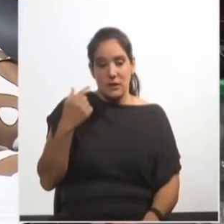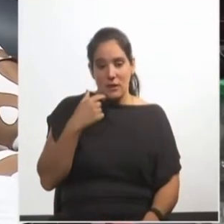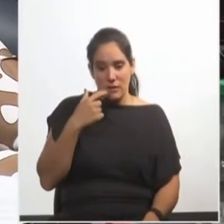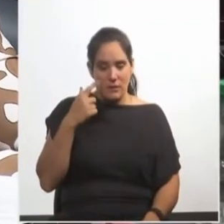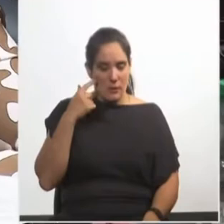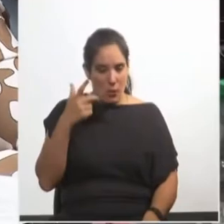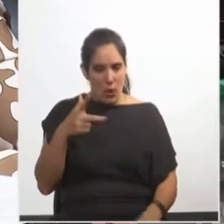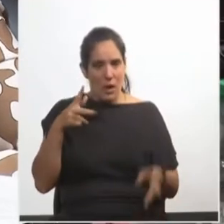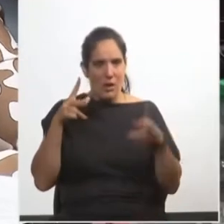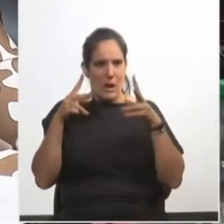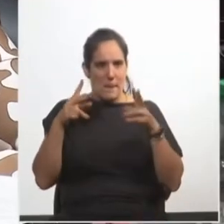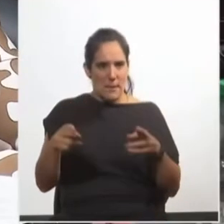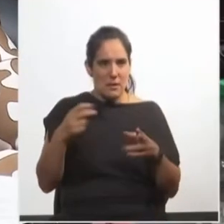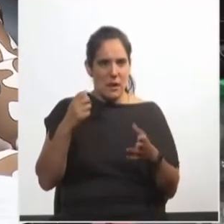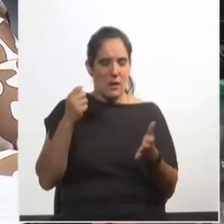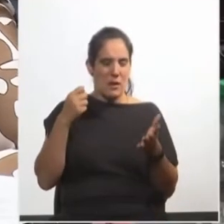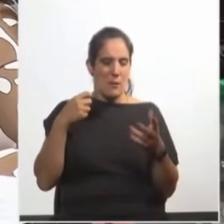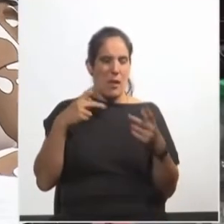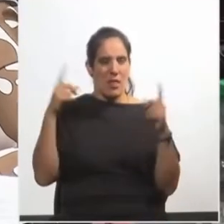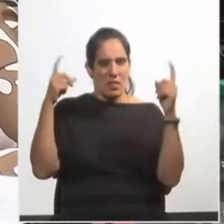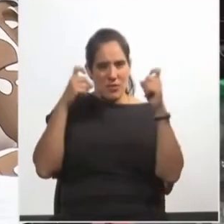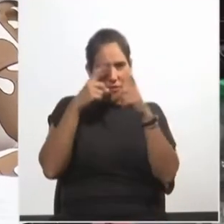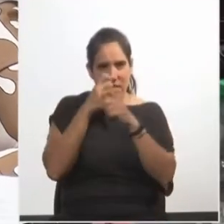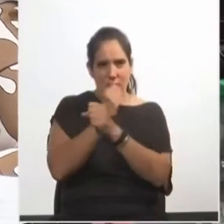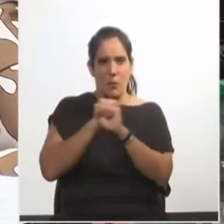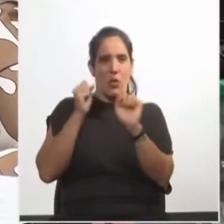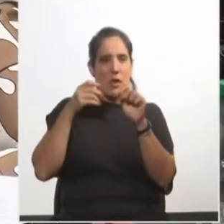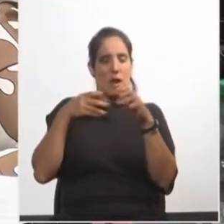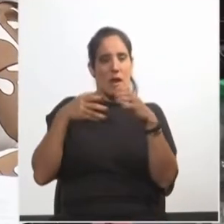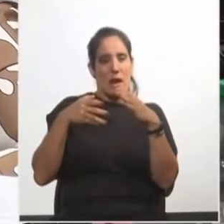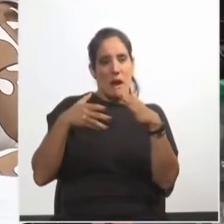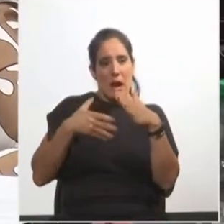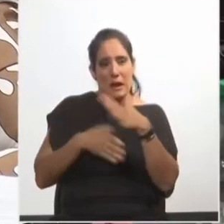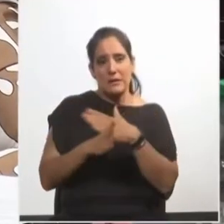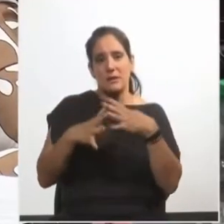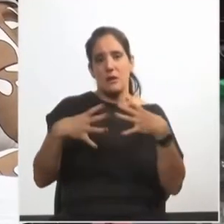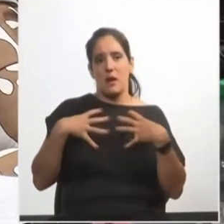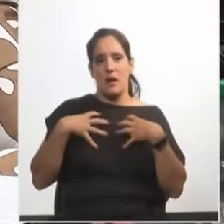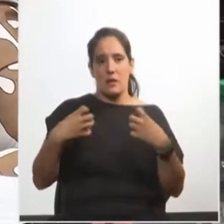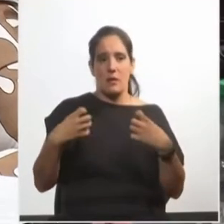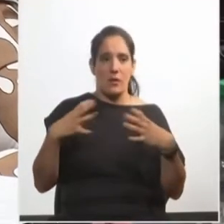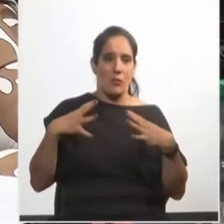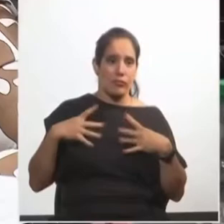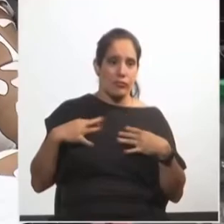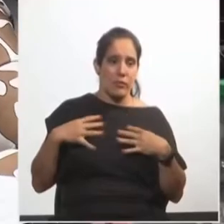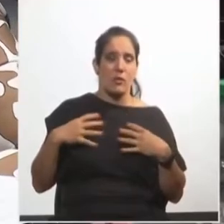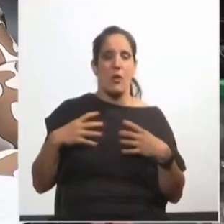las condiciones para acceder a una prestación,